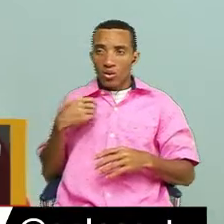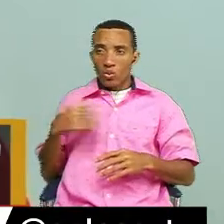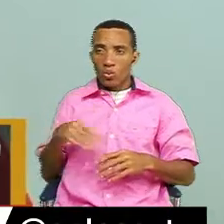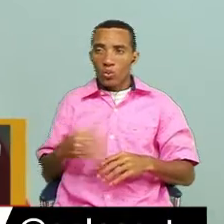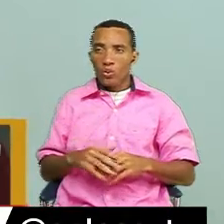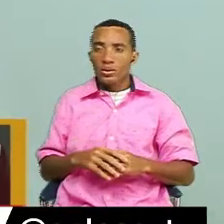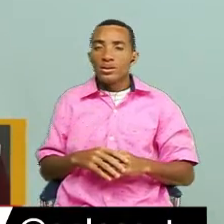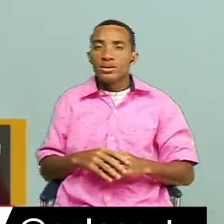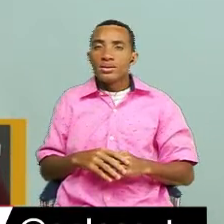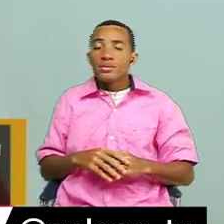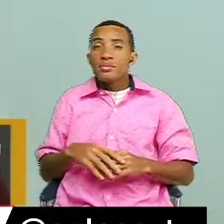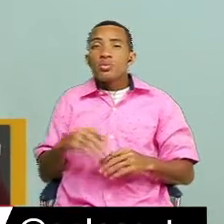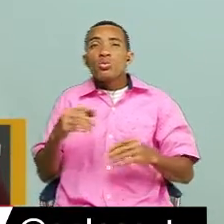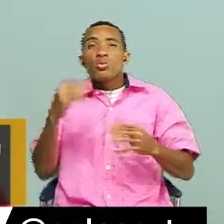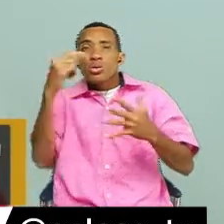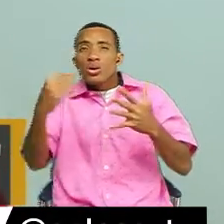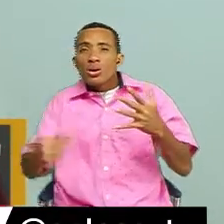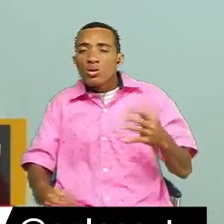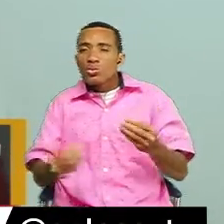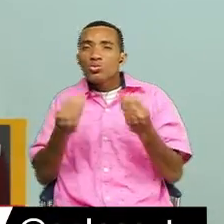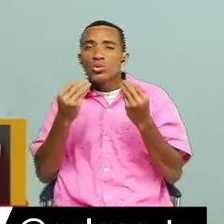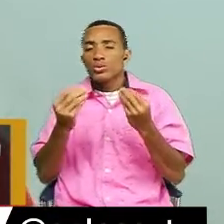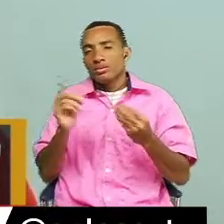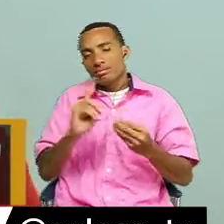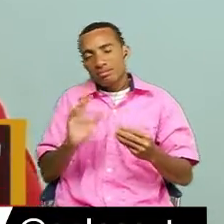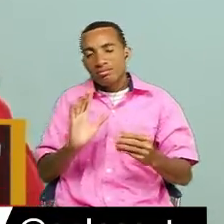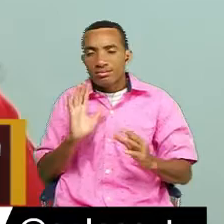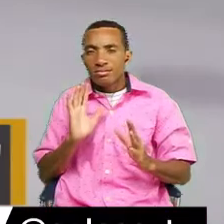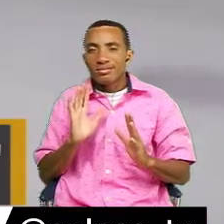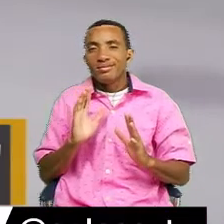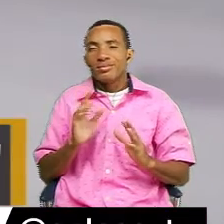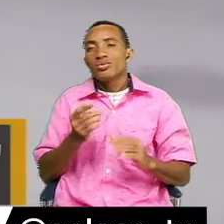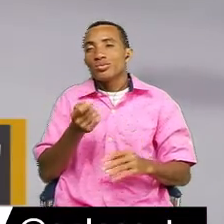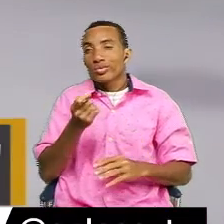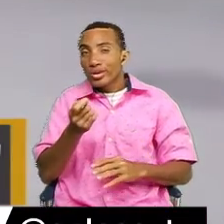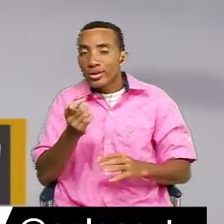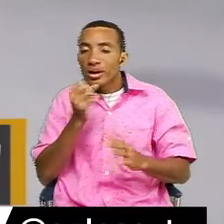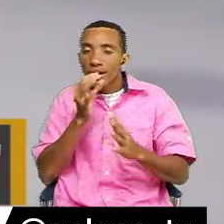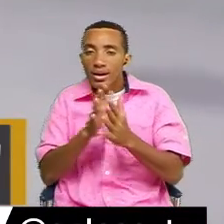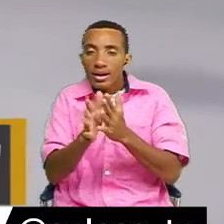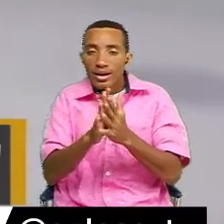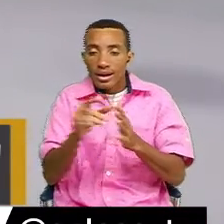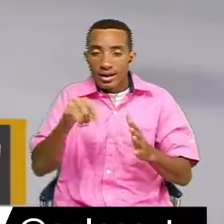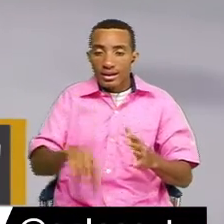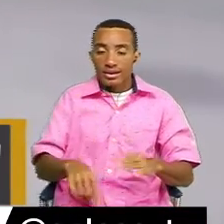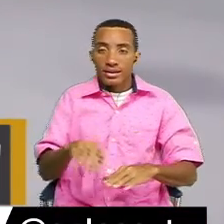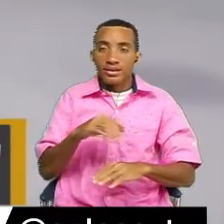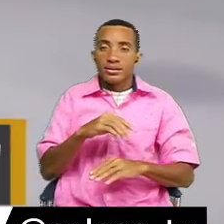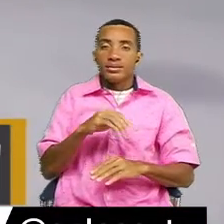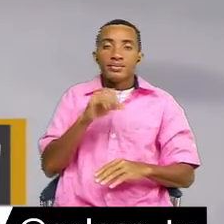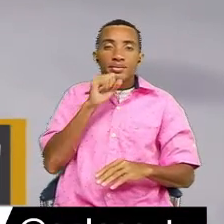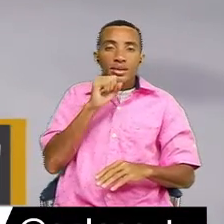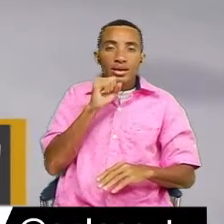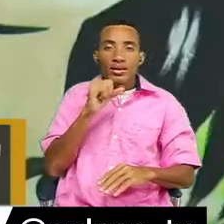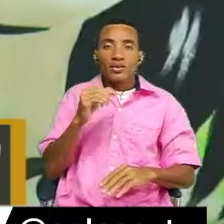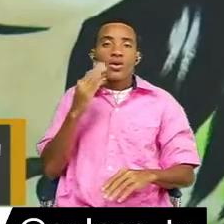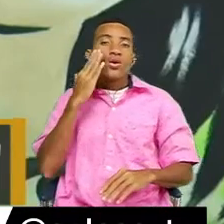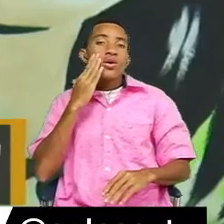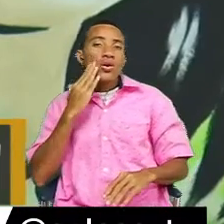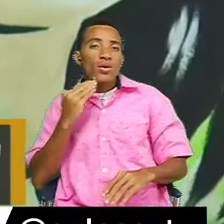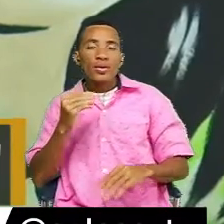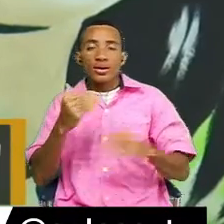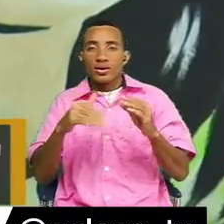son muy comunes, ni se visibilizan por la falta de denuncia, si se vienen presentando en Barranca Bermeja, sobre todo con las jóvenes y menores de edad.